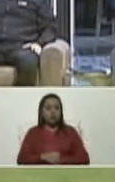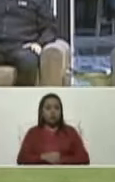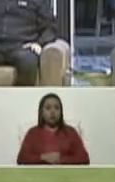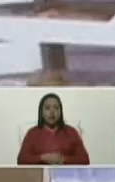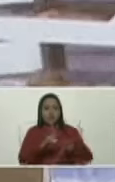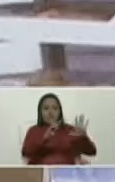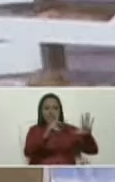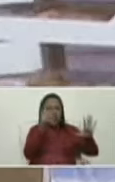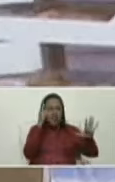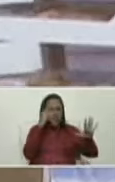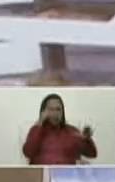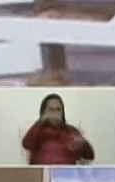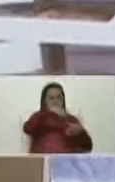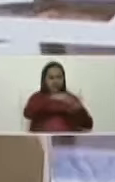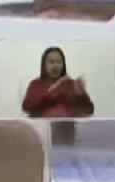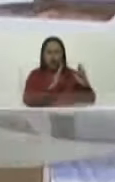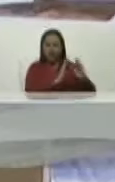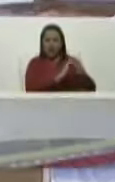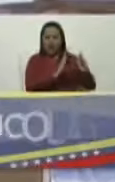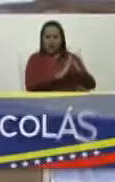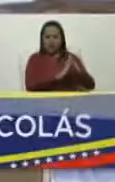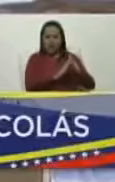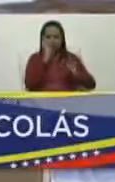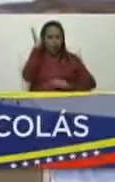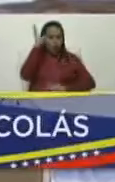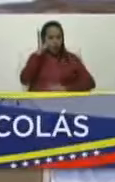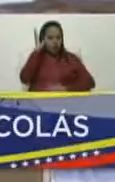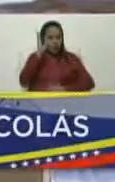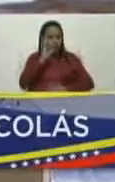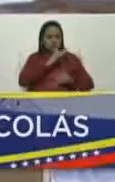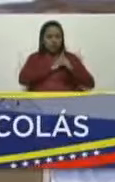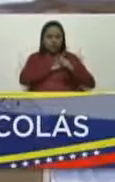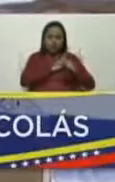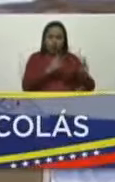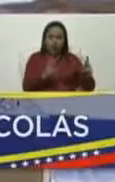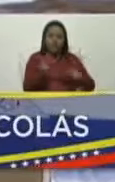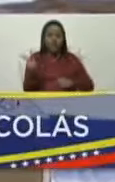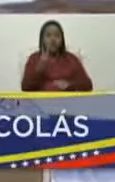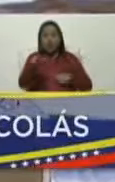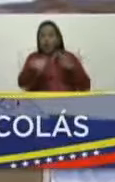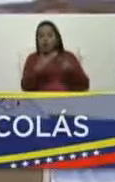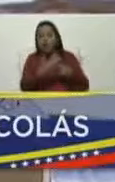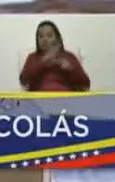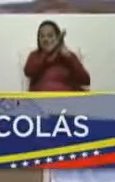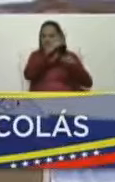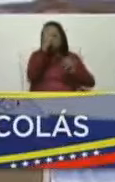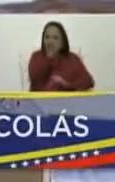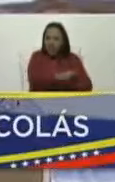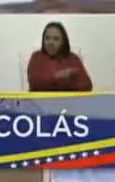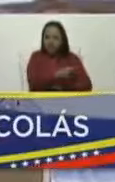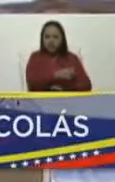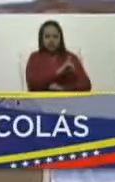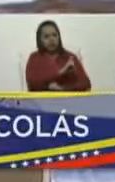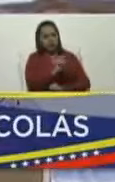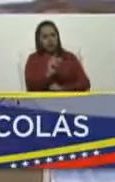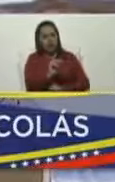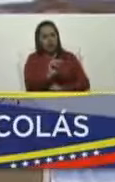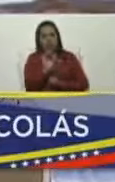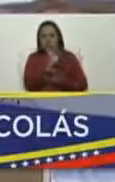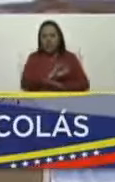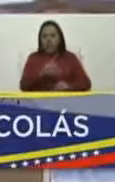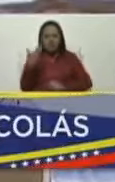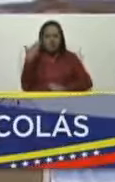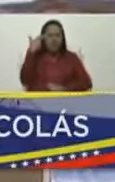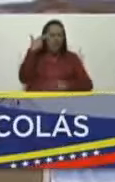7 días de cuarentena, consciente y voluntaria. En Venezuela jamás la cuarentena fue obligatoria. A nadie se le puso un fusil